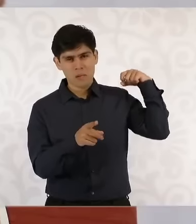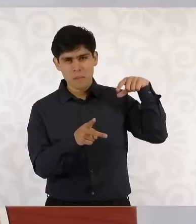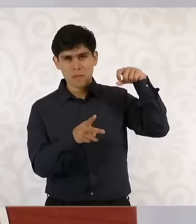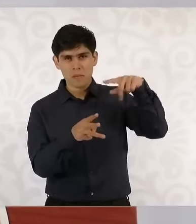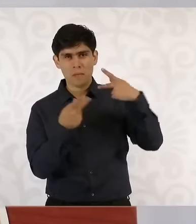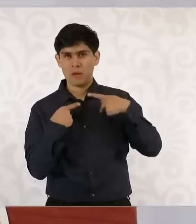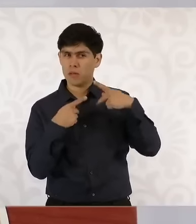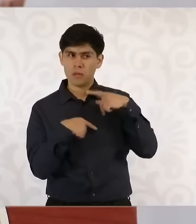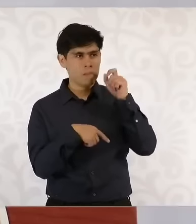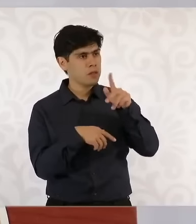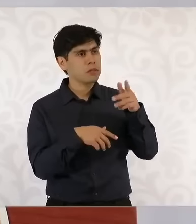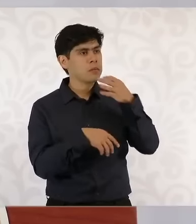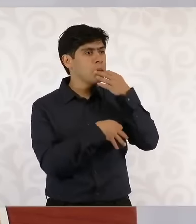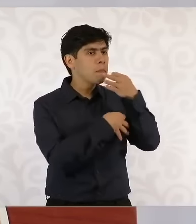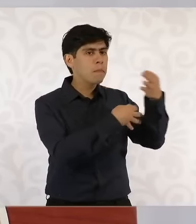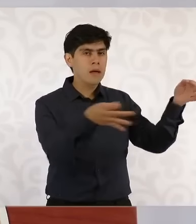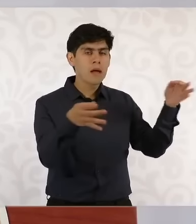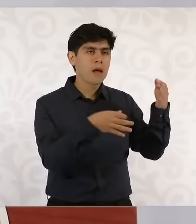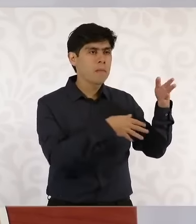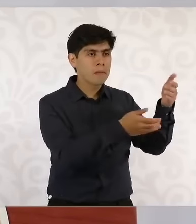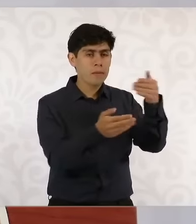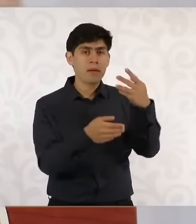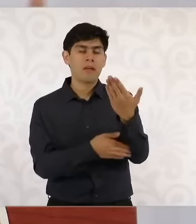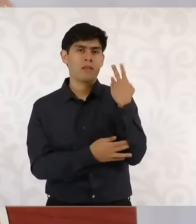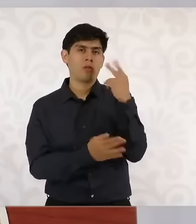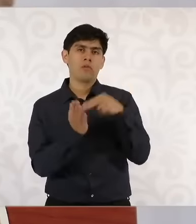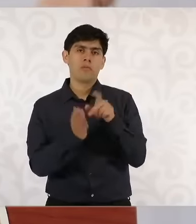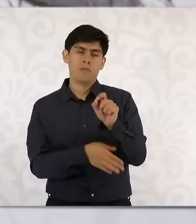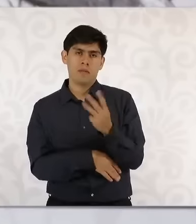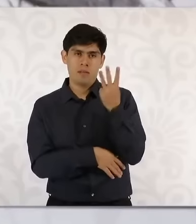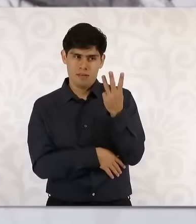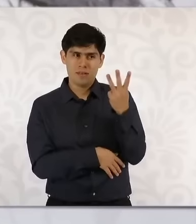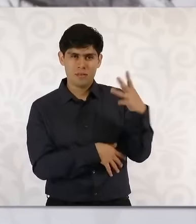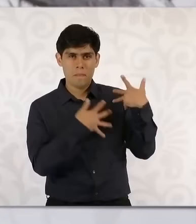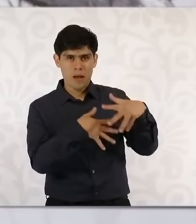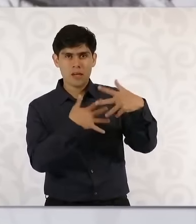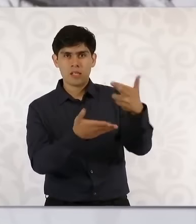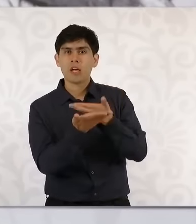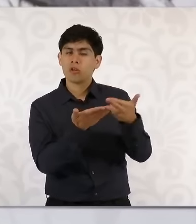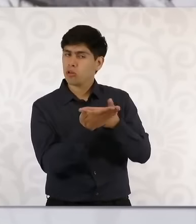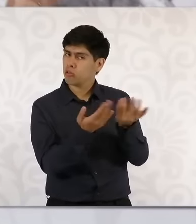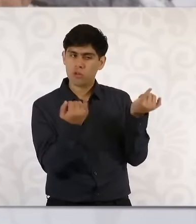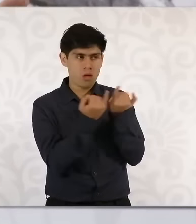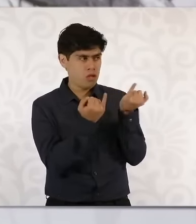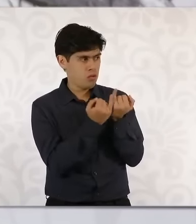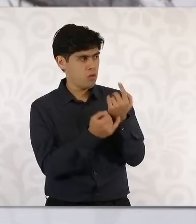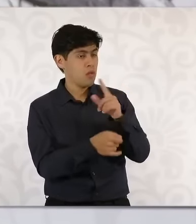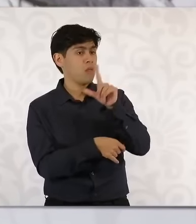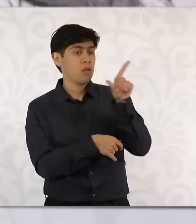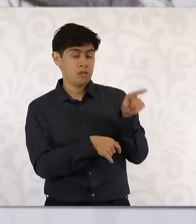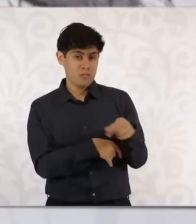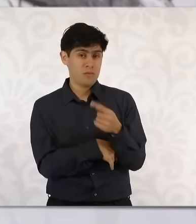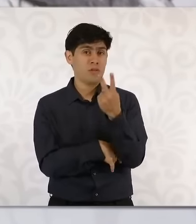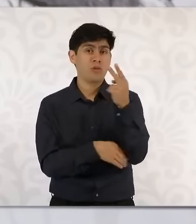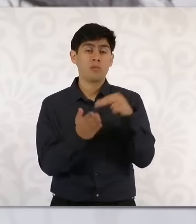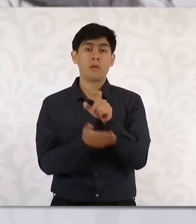en 2023 la manifestación que tuvo la Marea Rosa. Y con todo y eso después, la elección del 24, así que